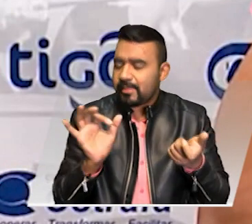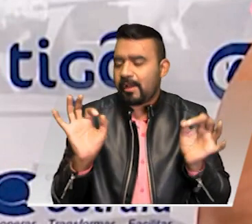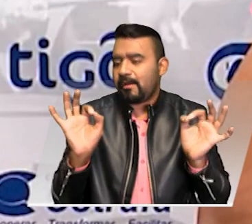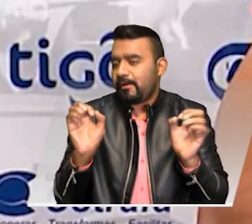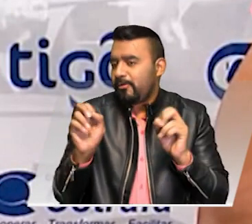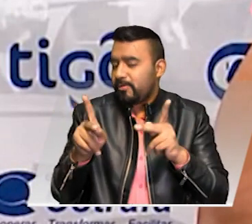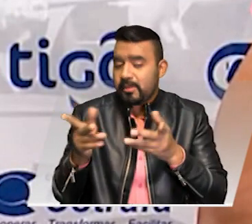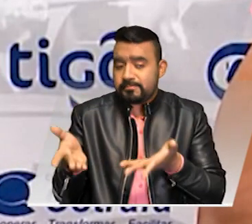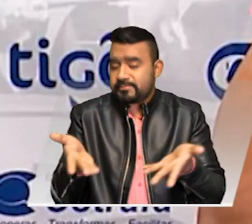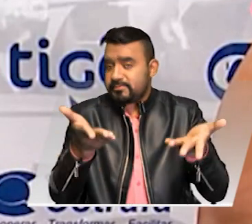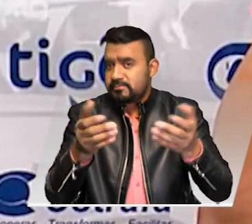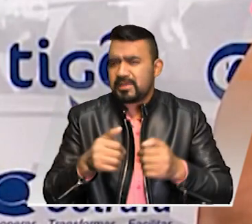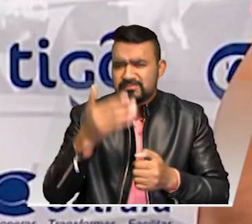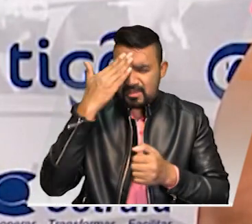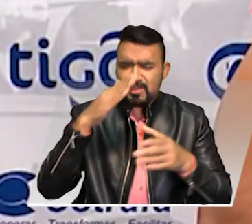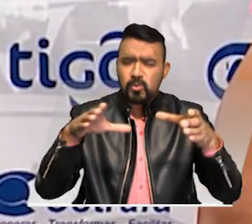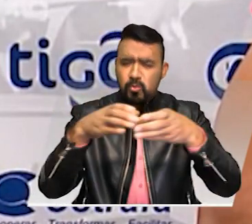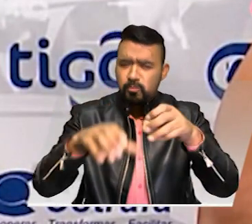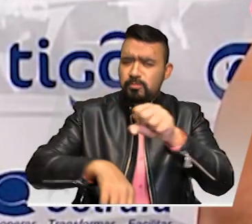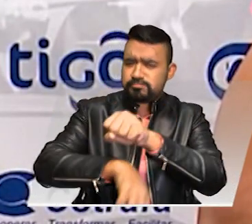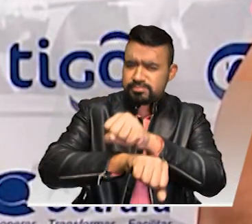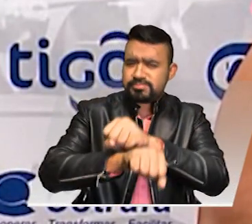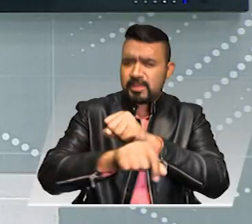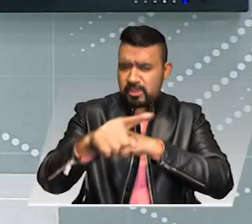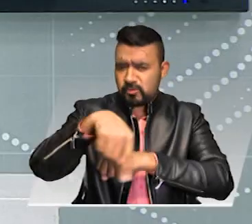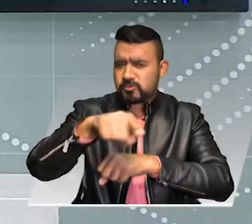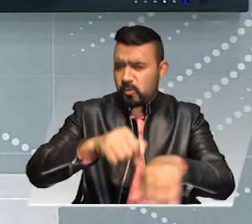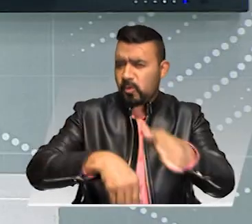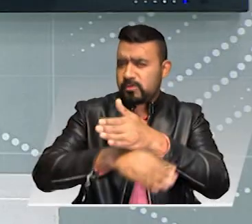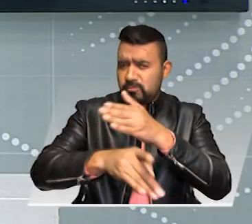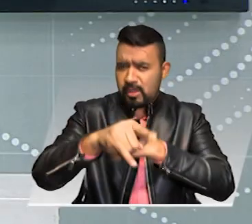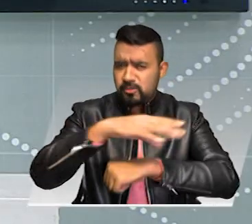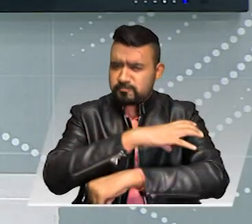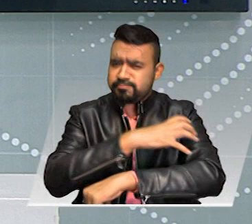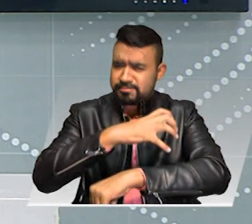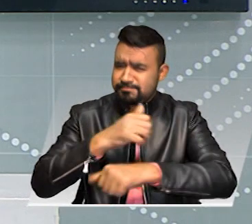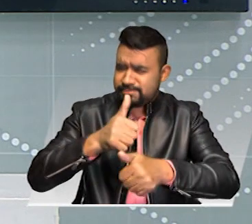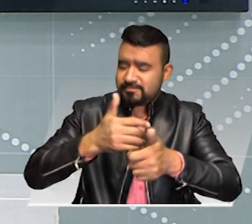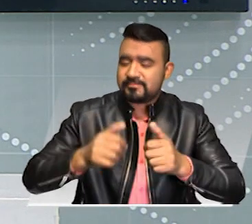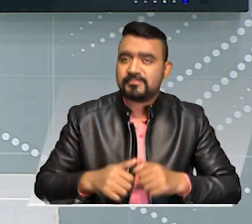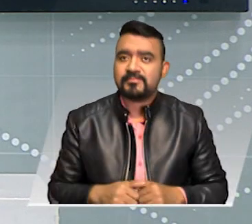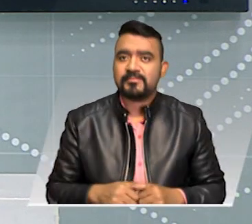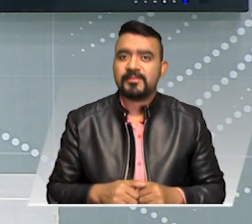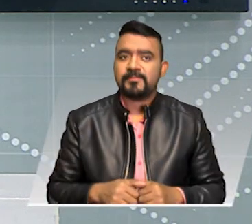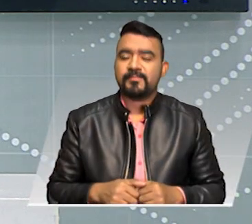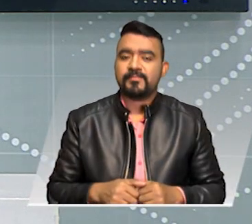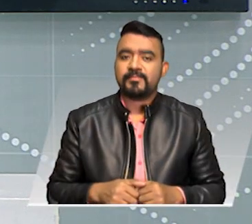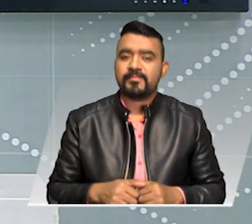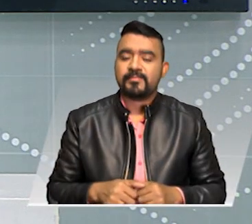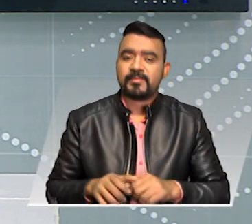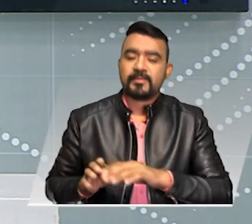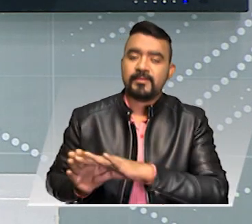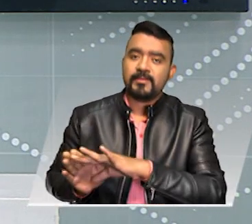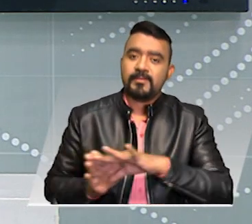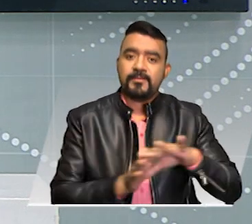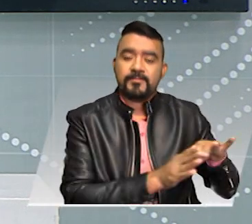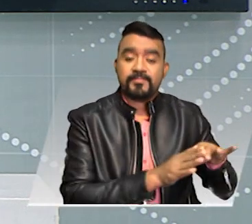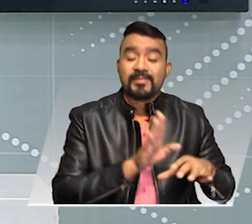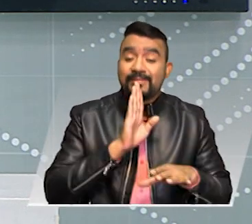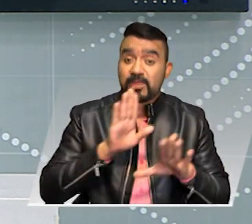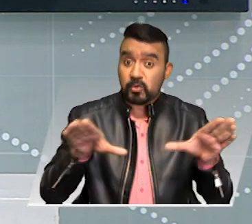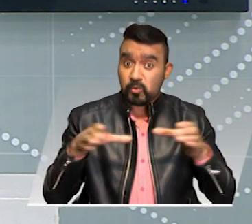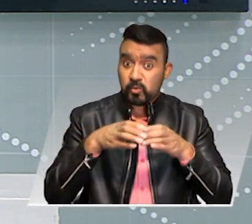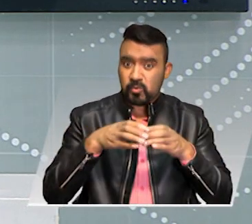sigan, porque son berracos, porque son buenos jugadores. Y después de esa declaración, también los jugadores de Medellín asumieron su